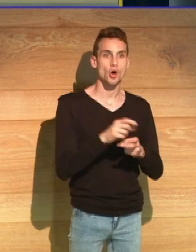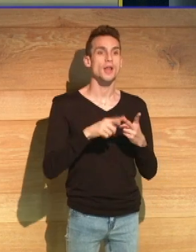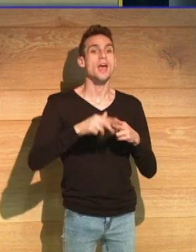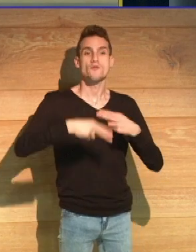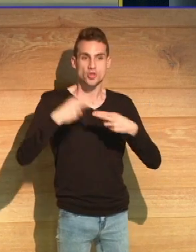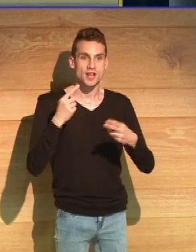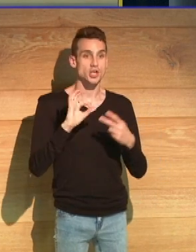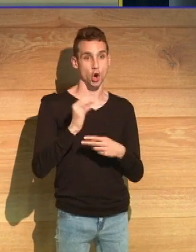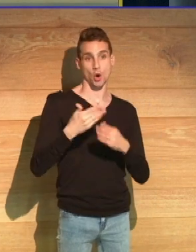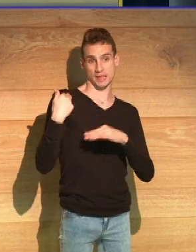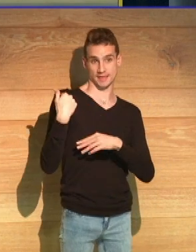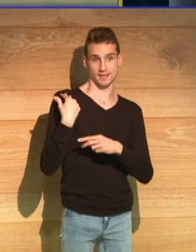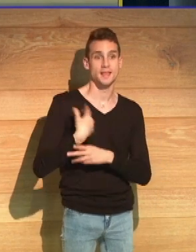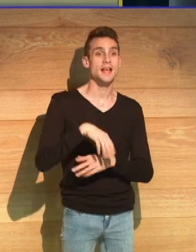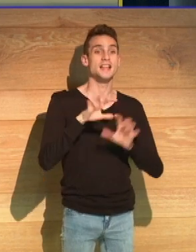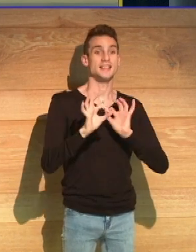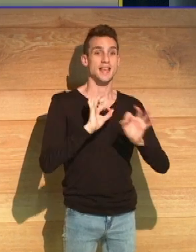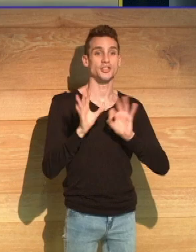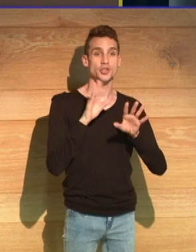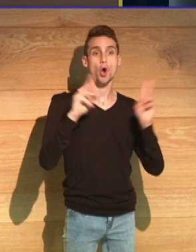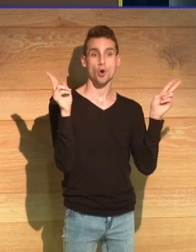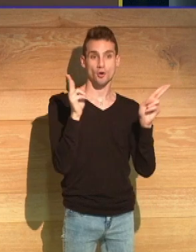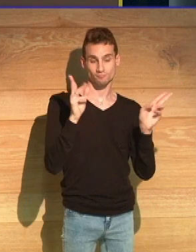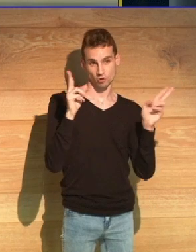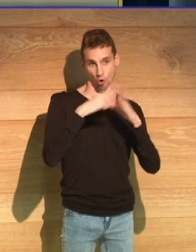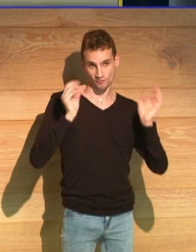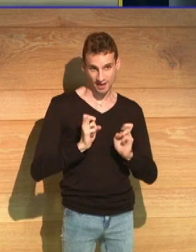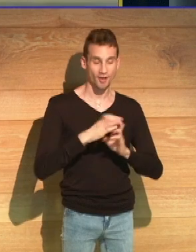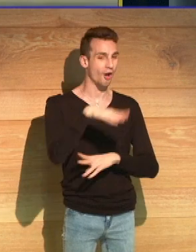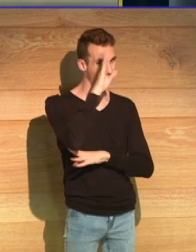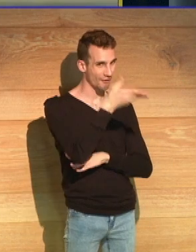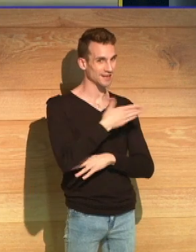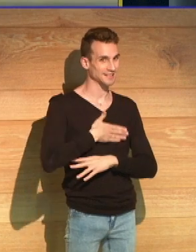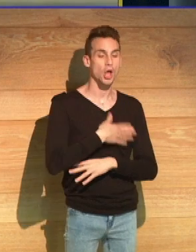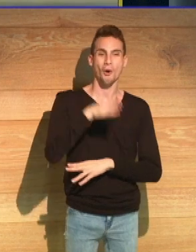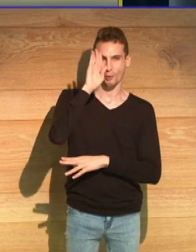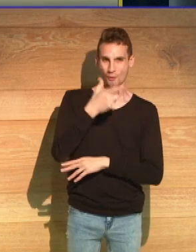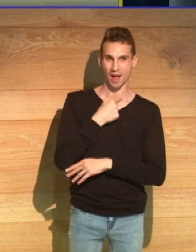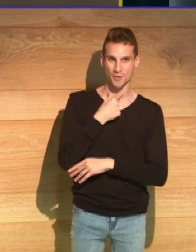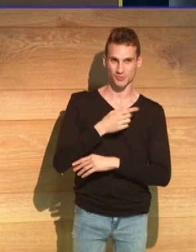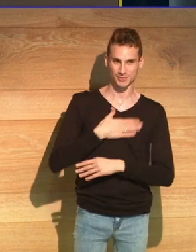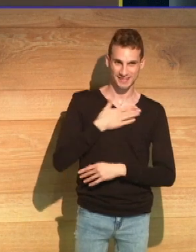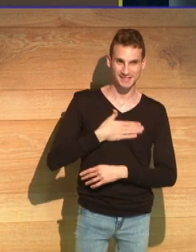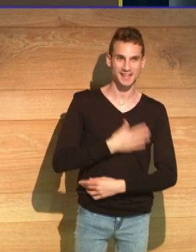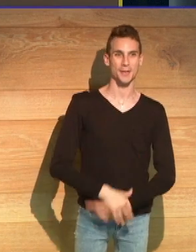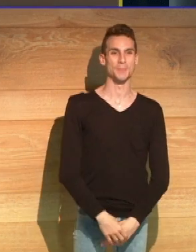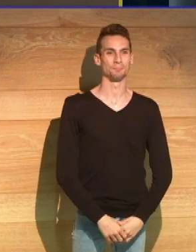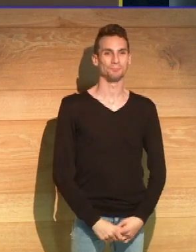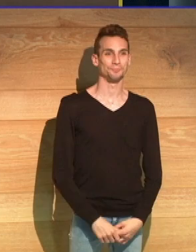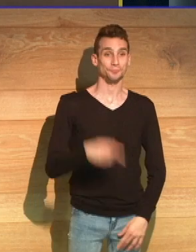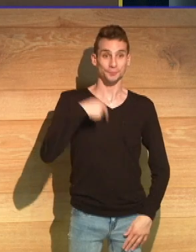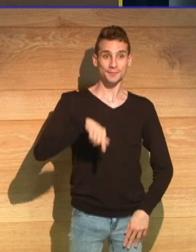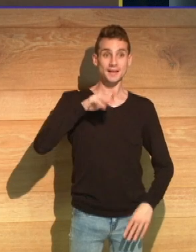Teatro Confinado. Hola, Tadeusz, encantada de Hola, saludarte. ¿Qué hola, tal? con mucho gusto.